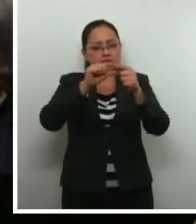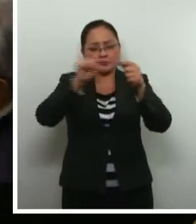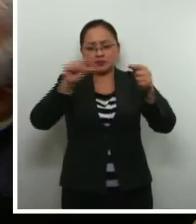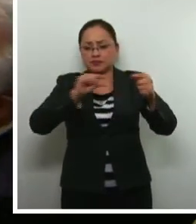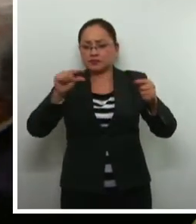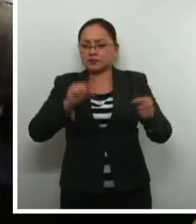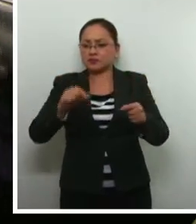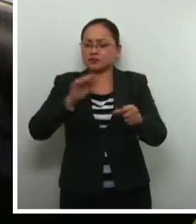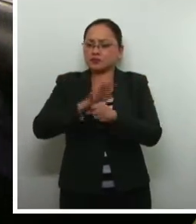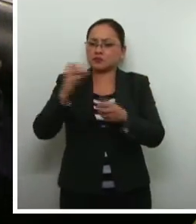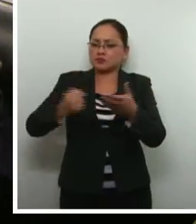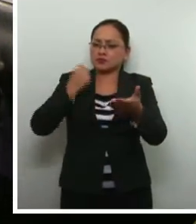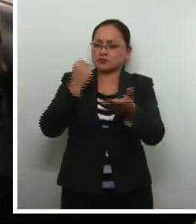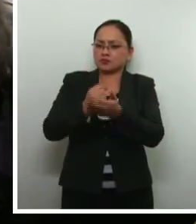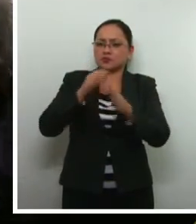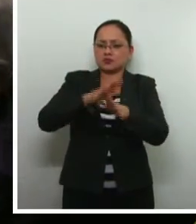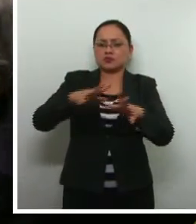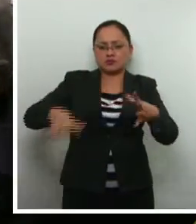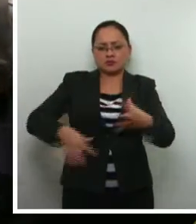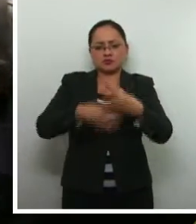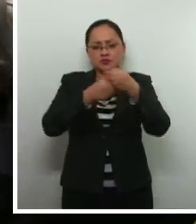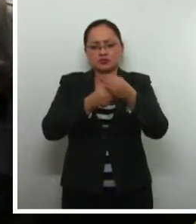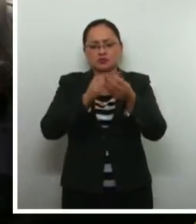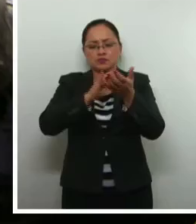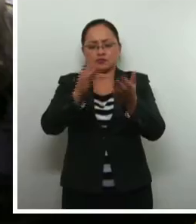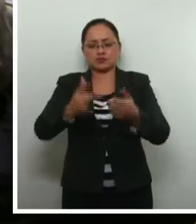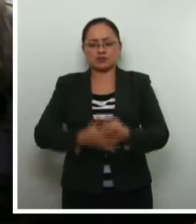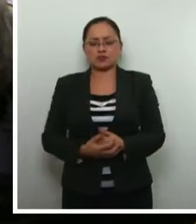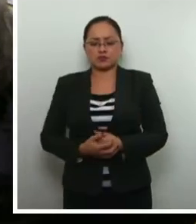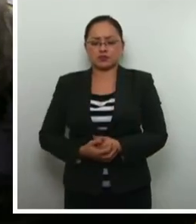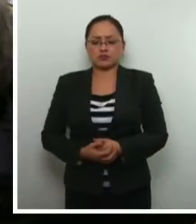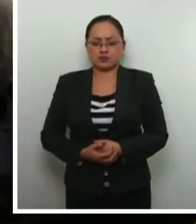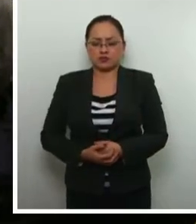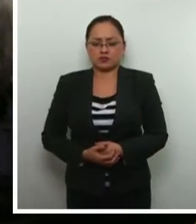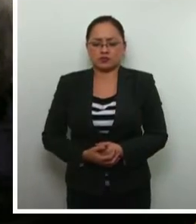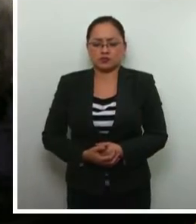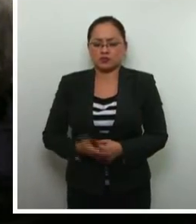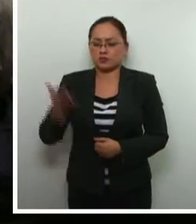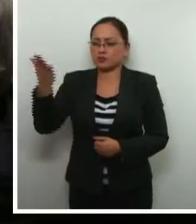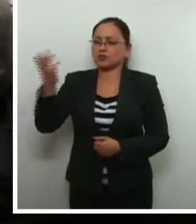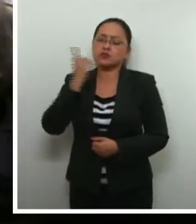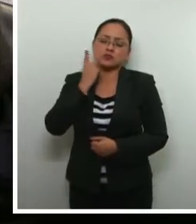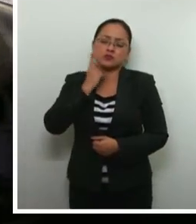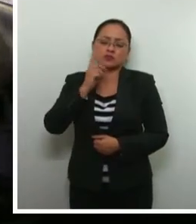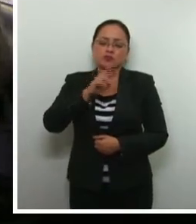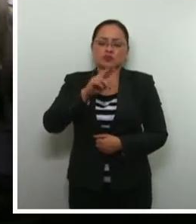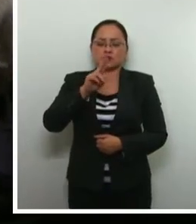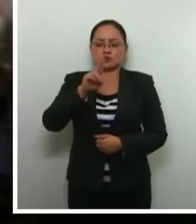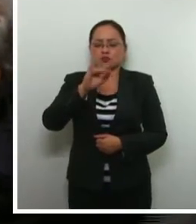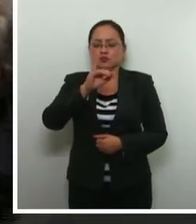qué fue lo que se aprobó de manera conjunta. Gracias. Diputada Ruiz Sanchondo.